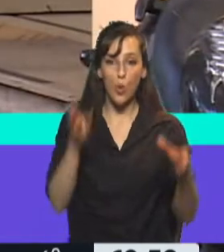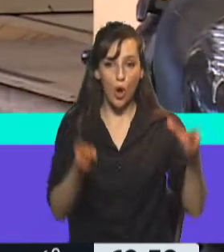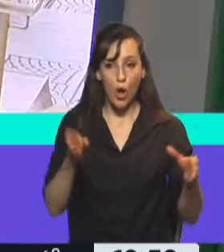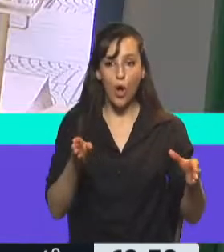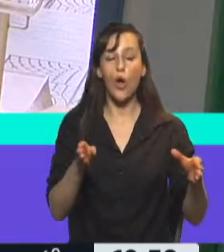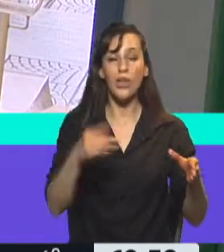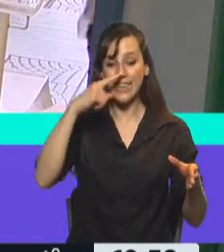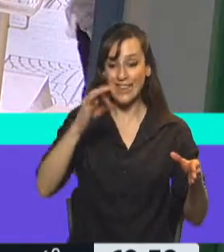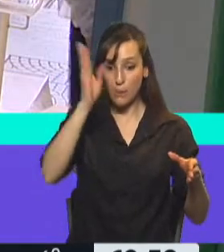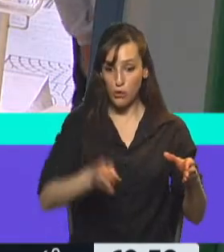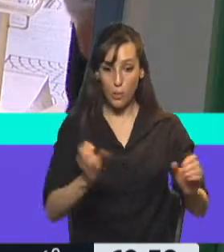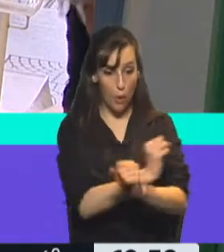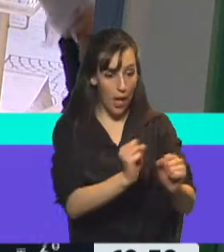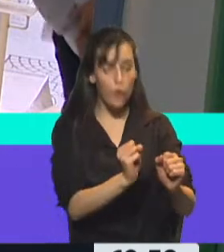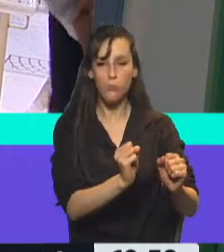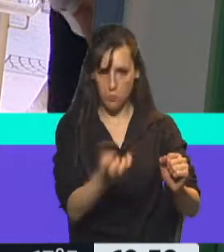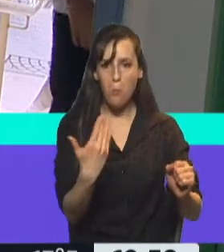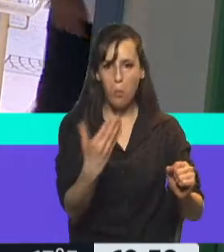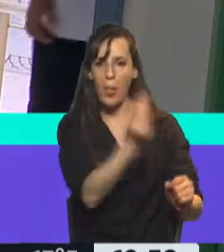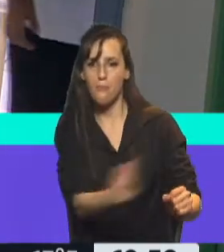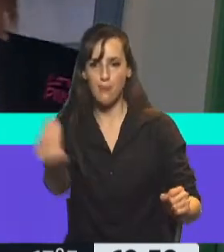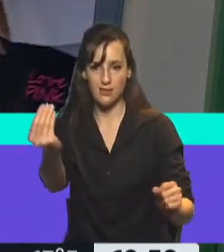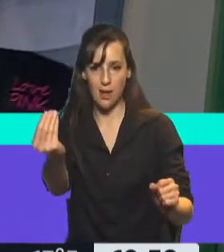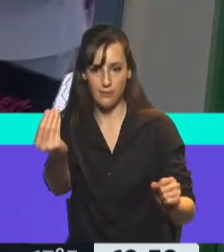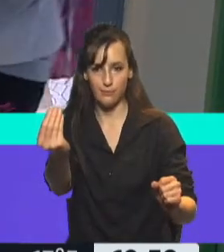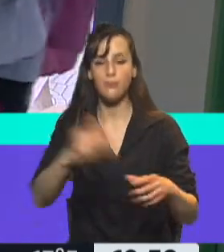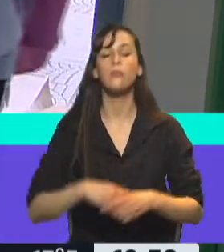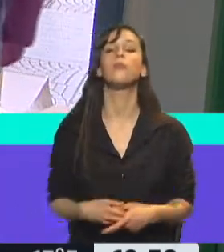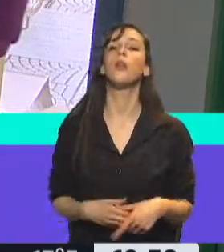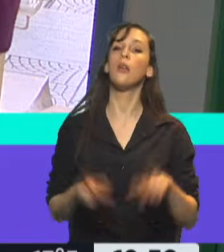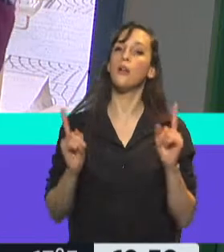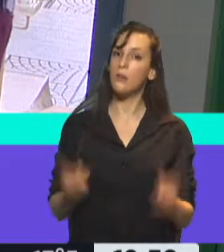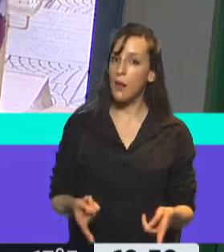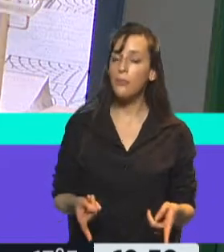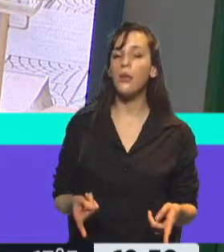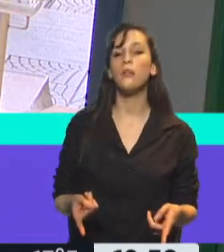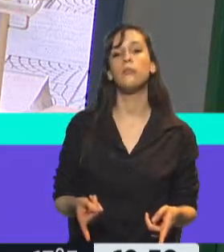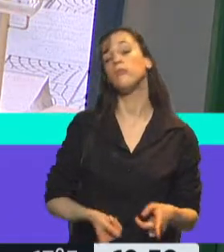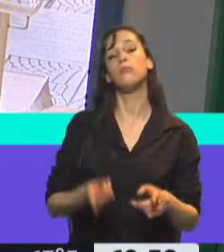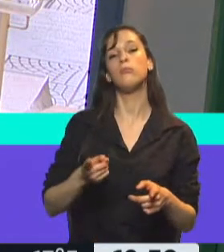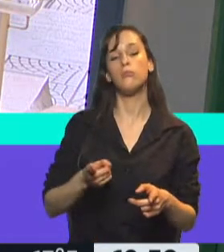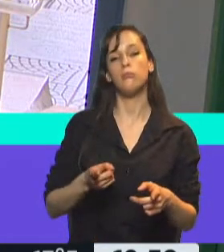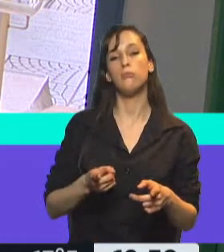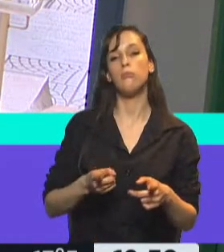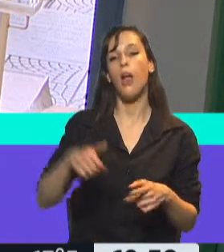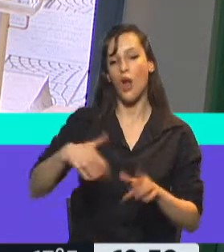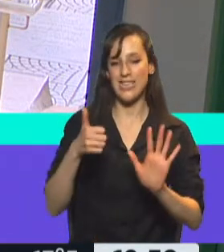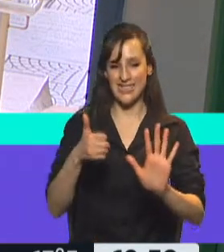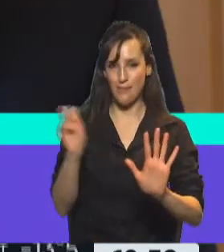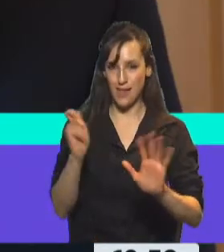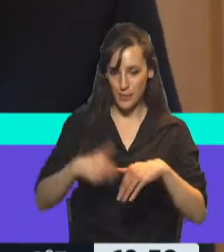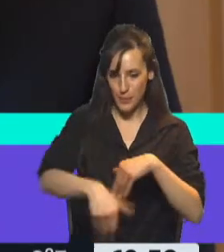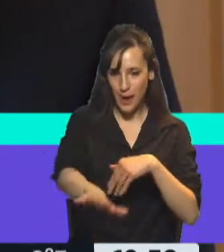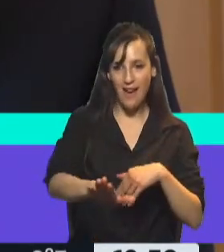siguiente en el 2022 y al mismo tiempo intensificar de cara a la segunda mitad del año todo el acompañamiento